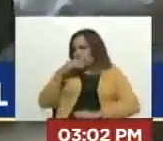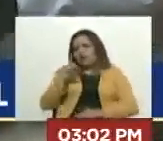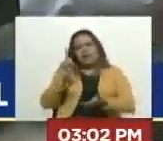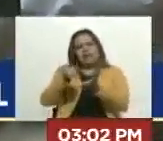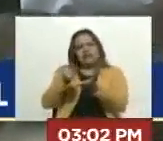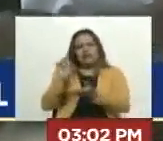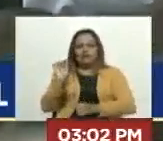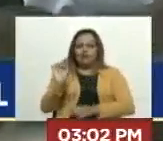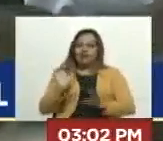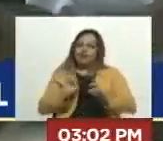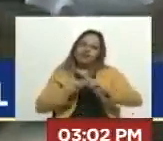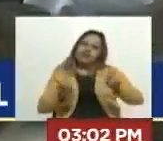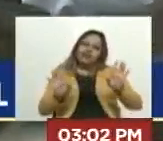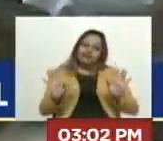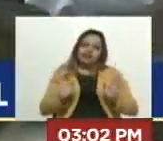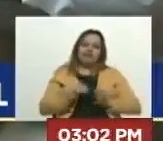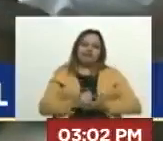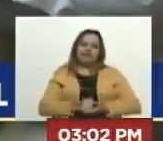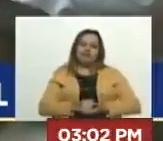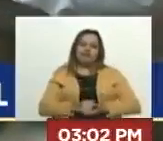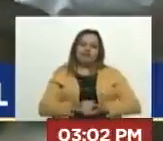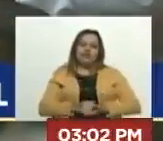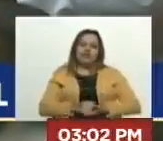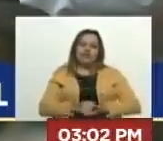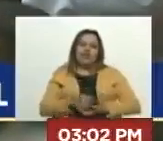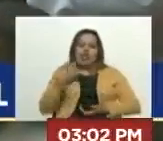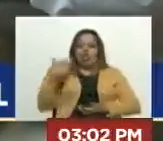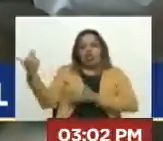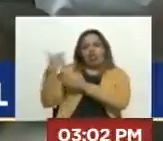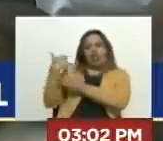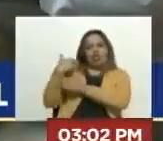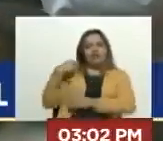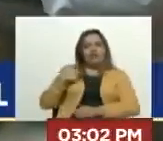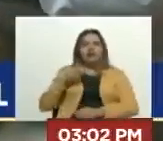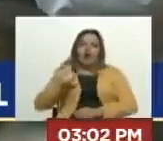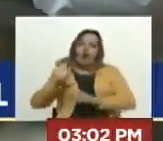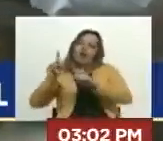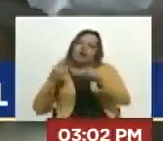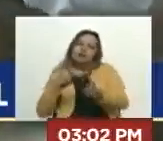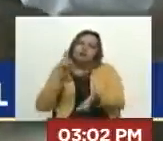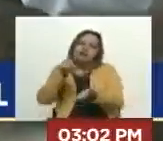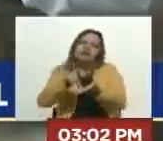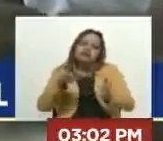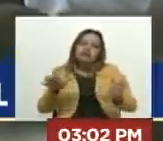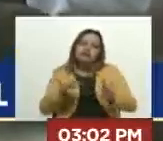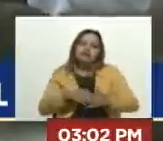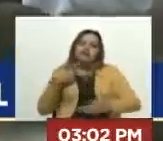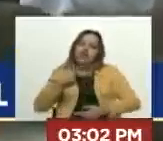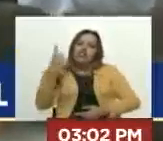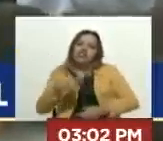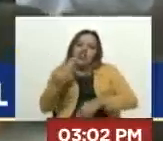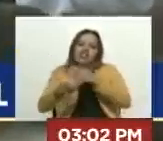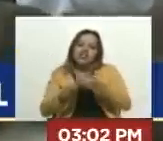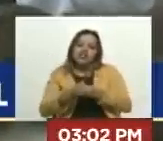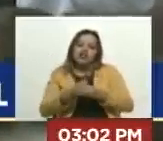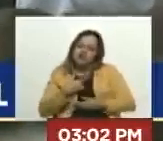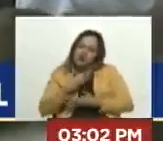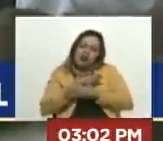pero me sometieron al escarnio público, pues. Y tuve que hacerlo, y lo hago de